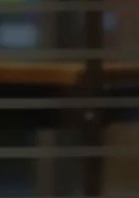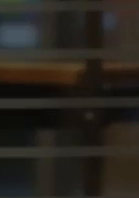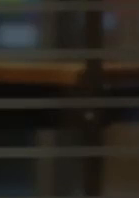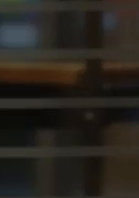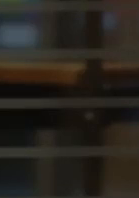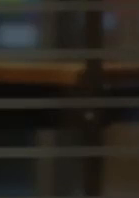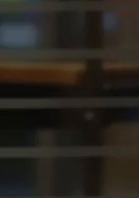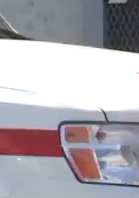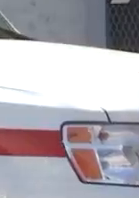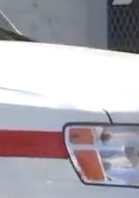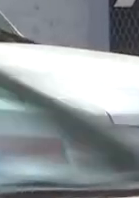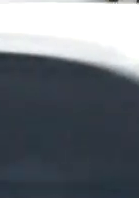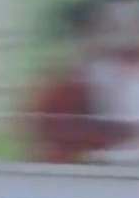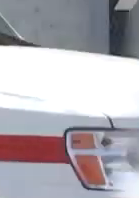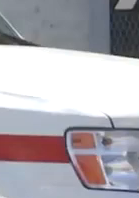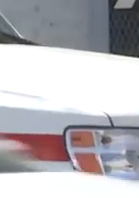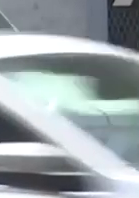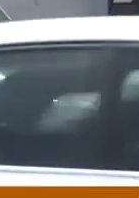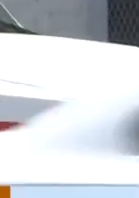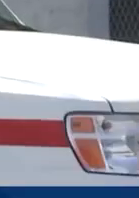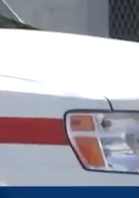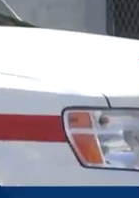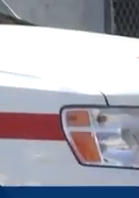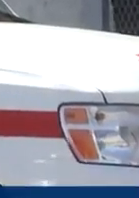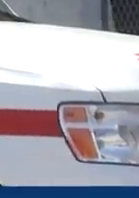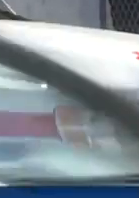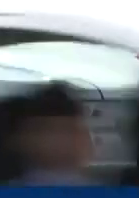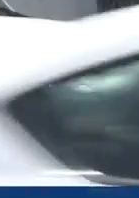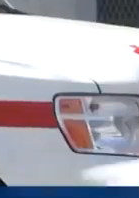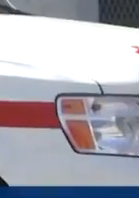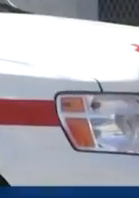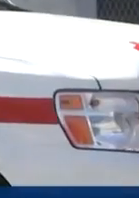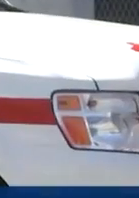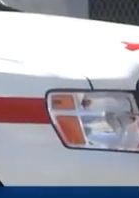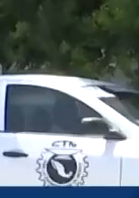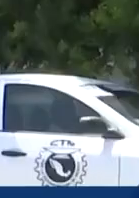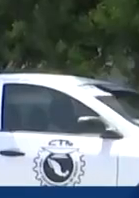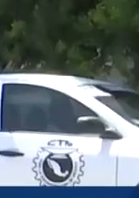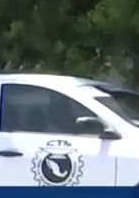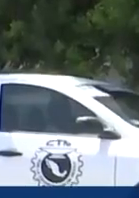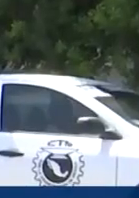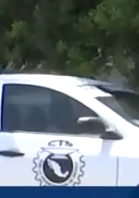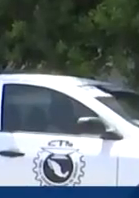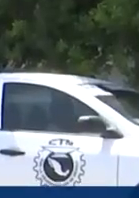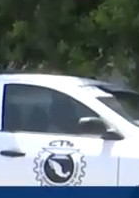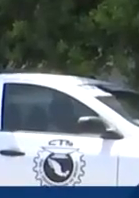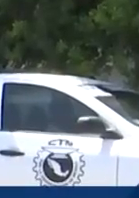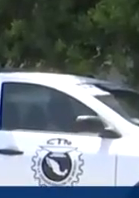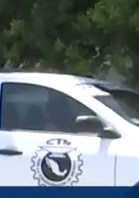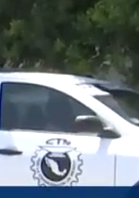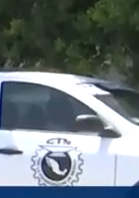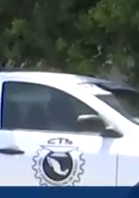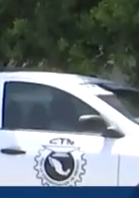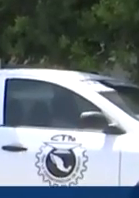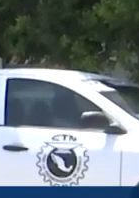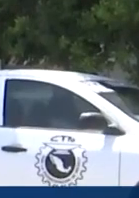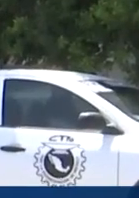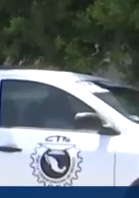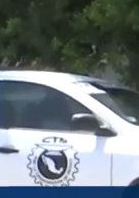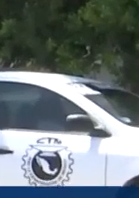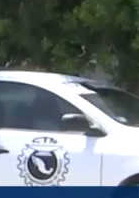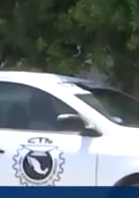fue trasladado de manera urgente a la Cruz Roja Mexicana con fractura de cráneo y una herida en el brazo. El hecho generó